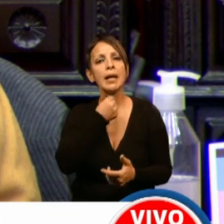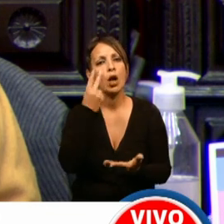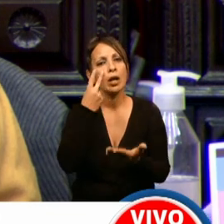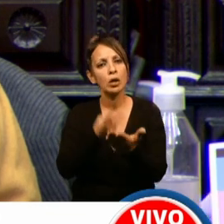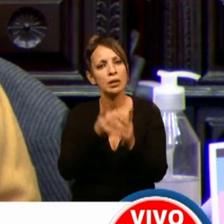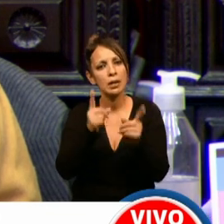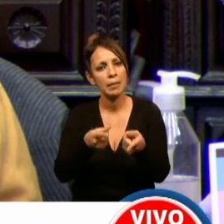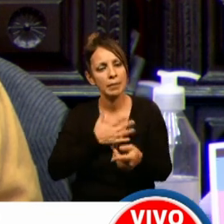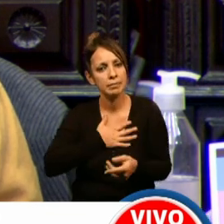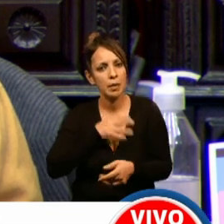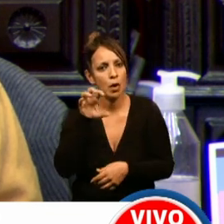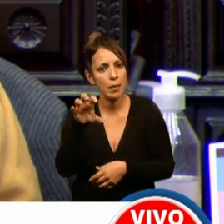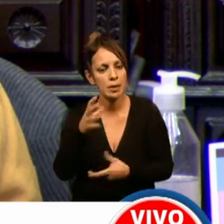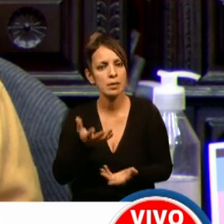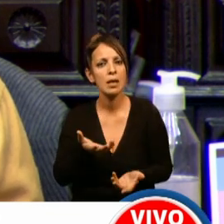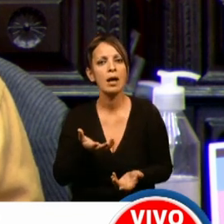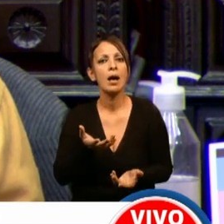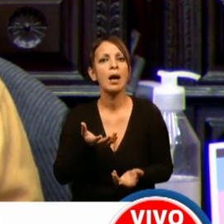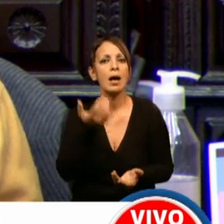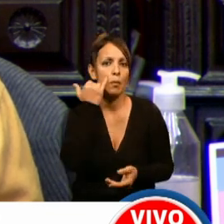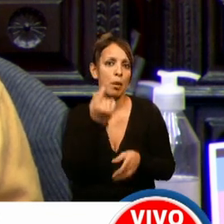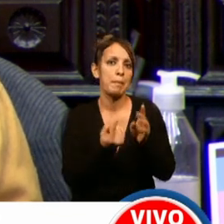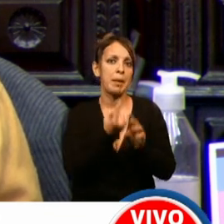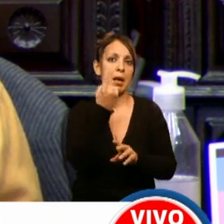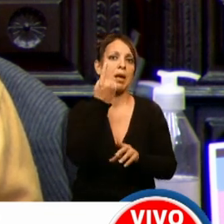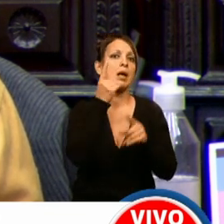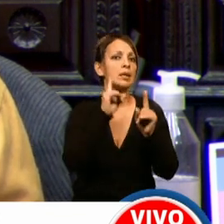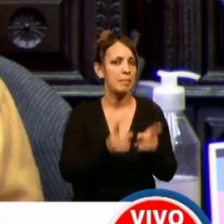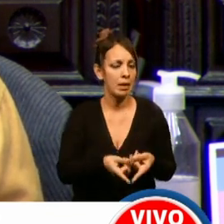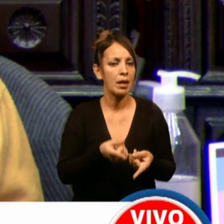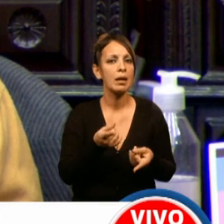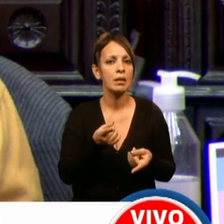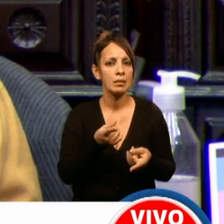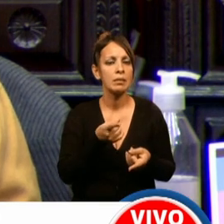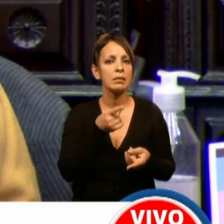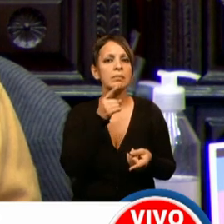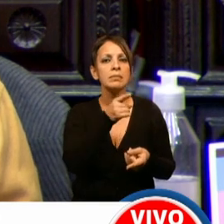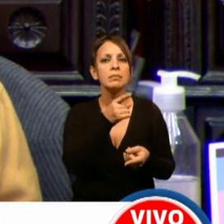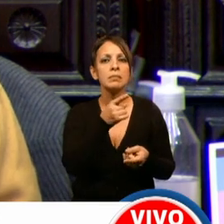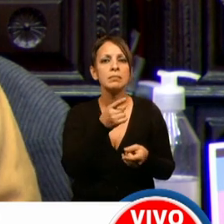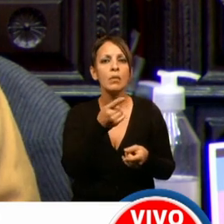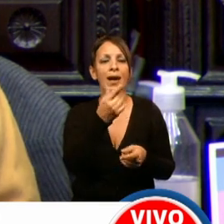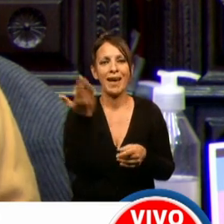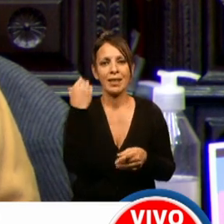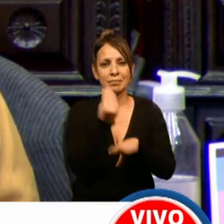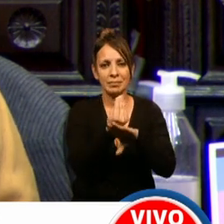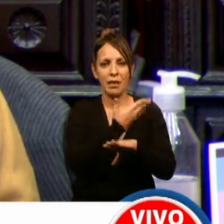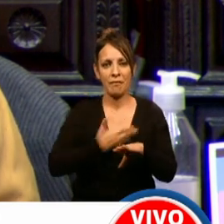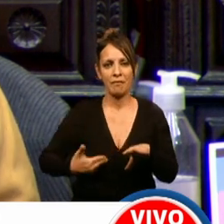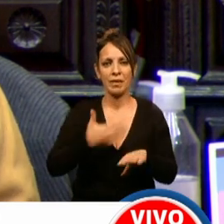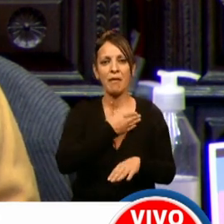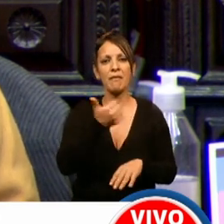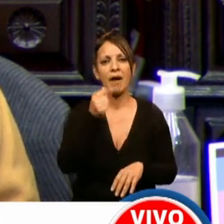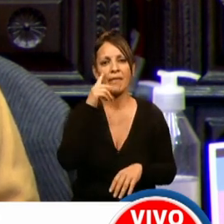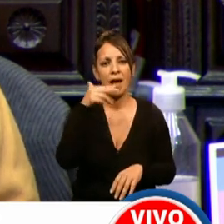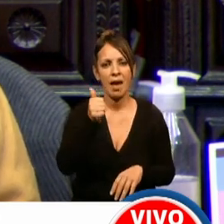mi provincia ha sido pionera ha sido pionera ya tuvimos una gobernadora fabiana ríos que